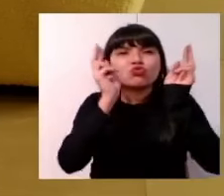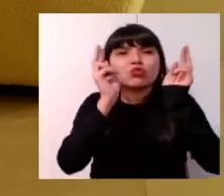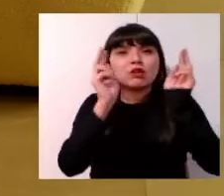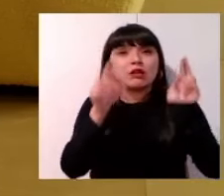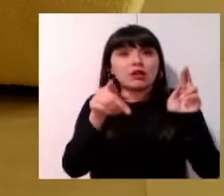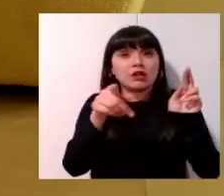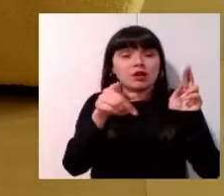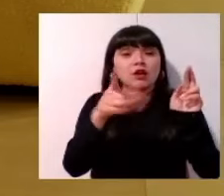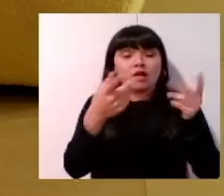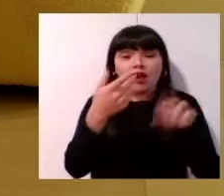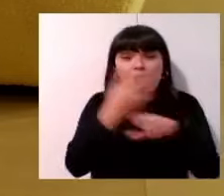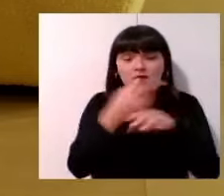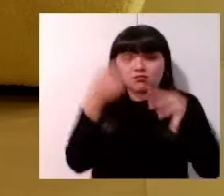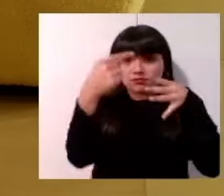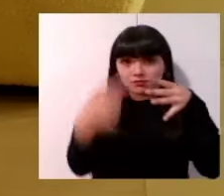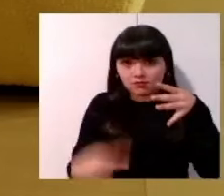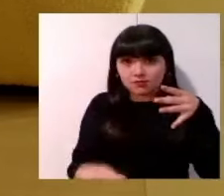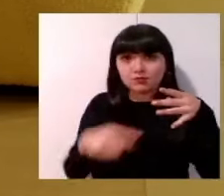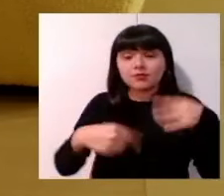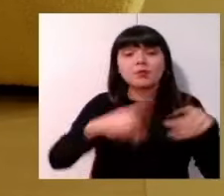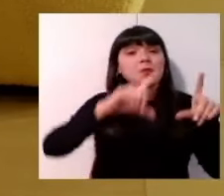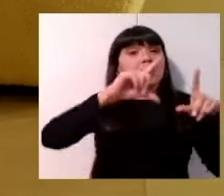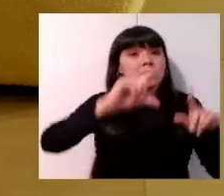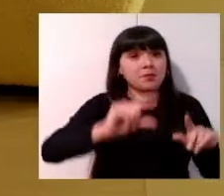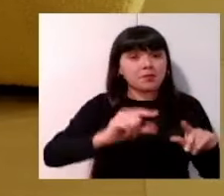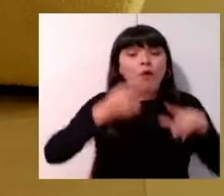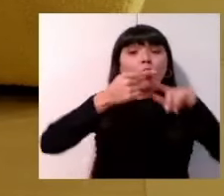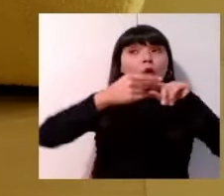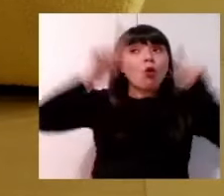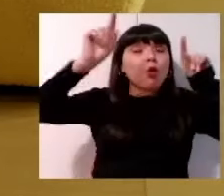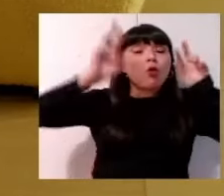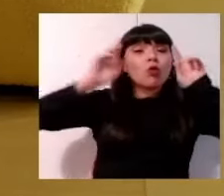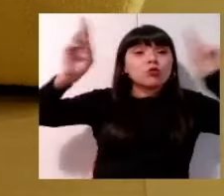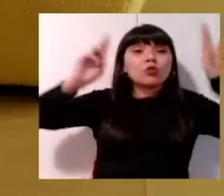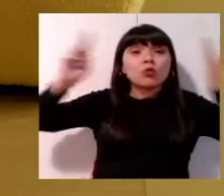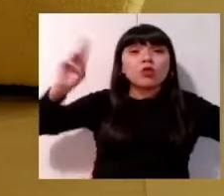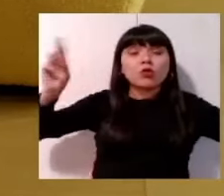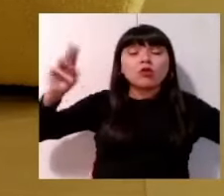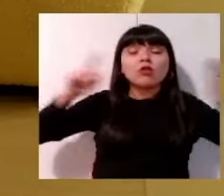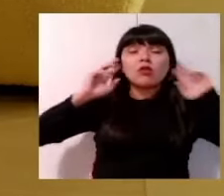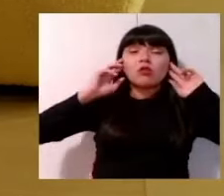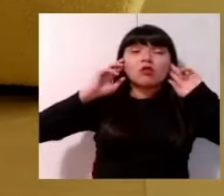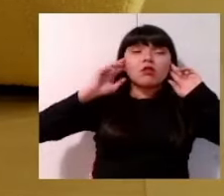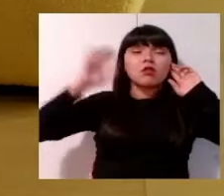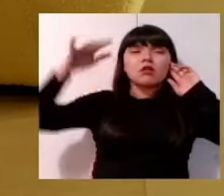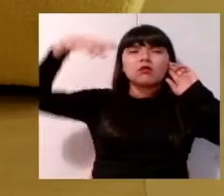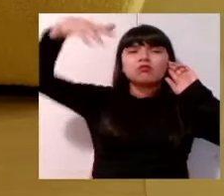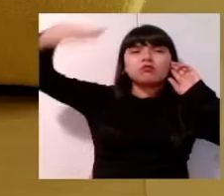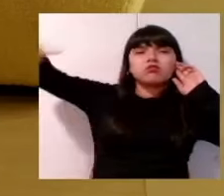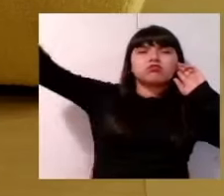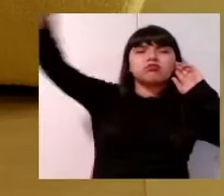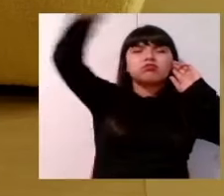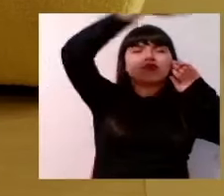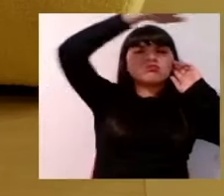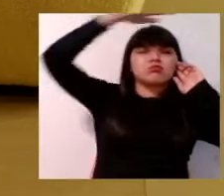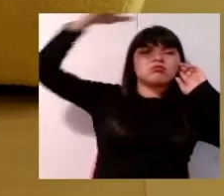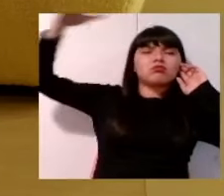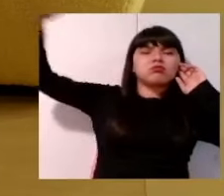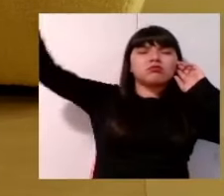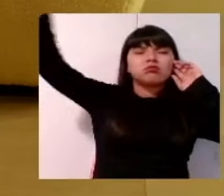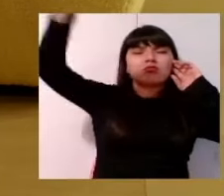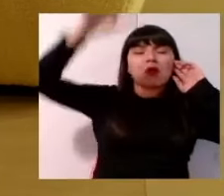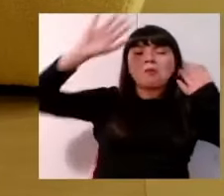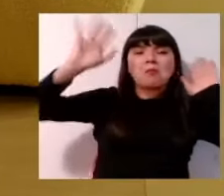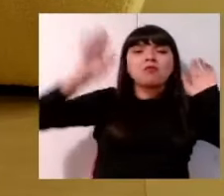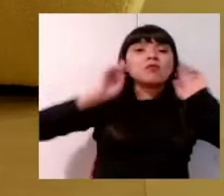o disminuir la percepción de otros ruidos. Entonces se usa harto cuando hay otros ruidos ambientales que uno no puede manejar, por ejemplo, personas que viven en lugares